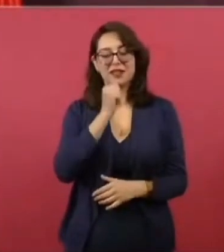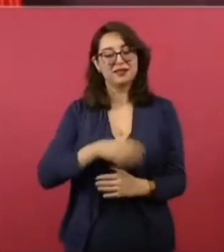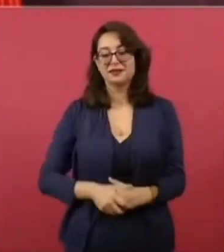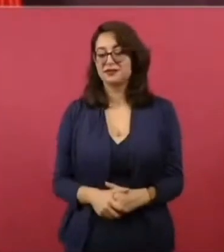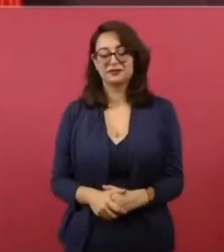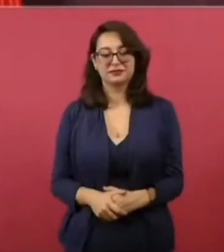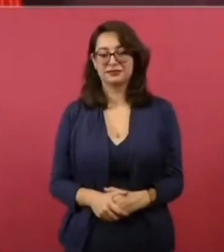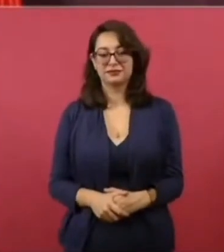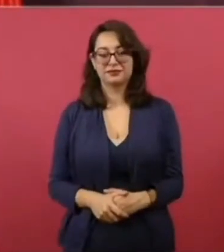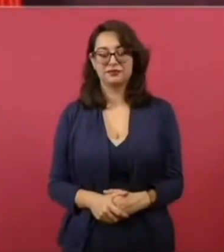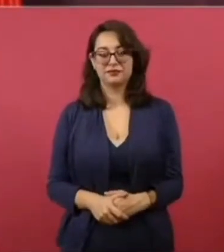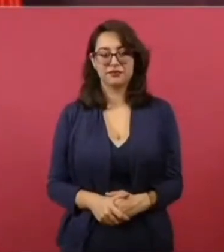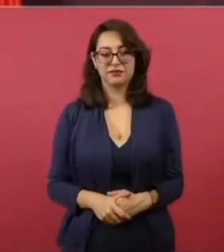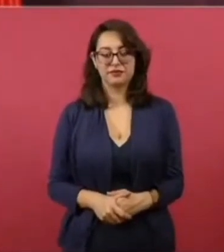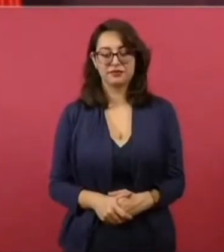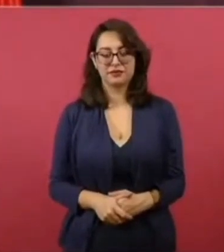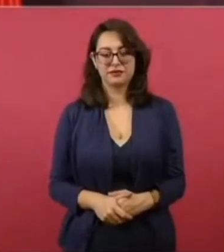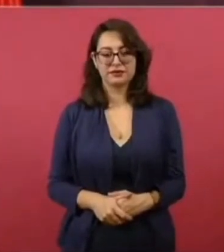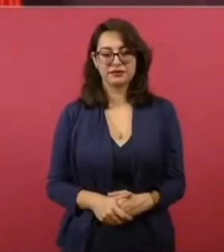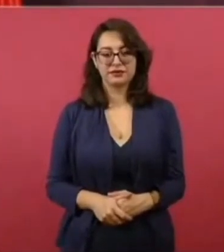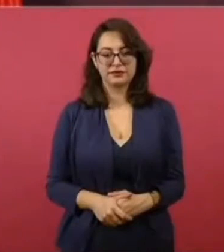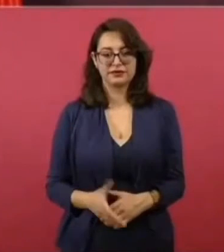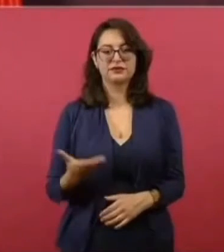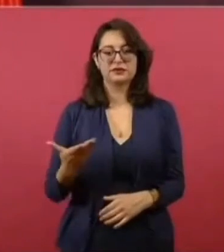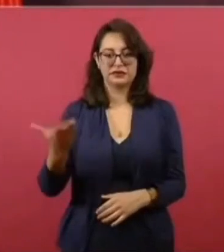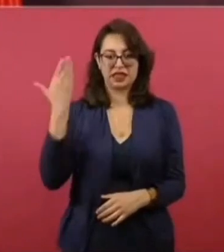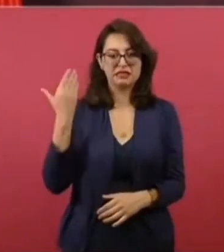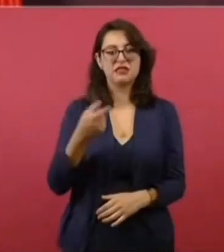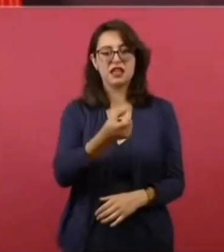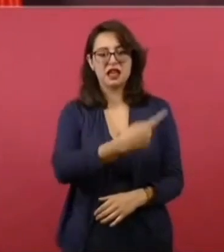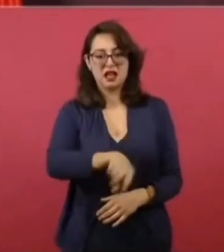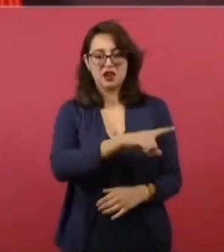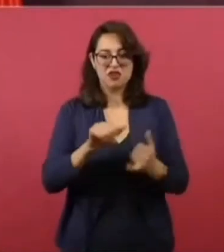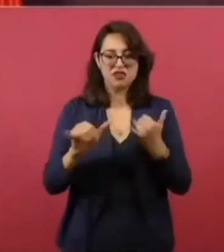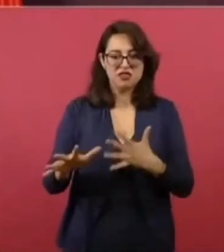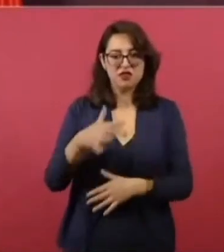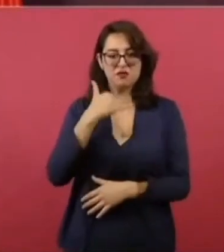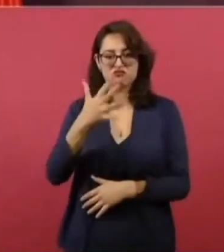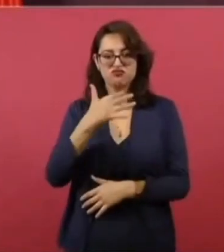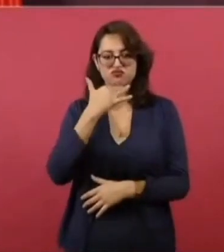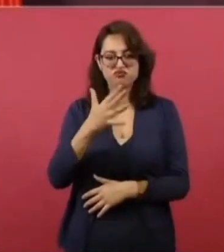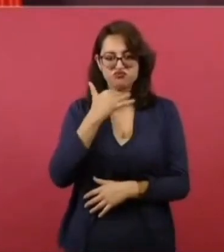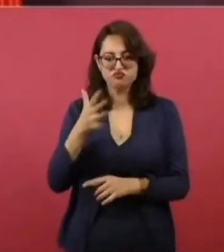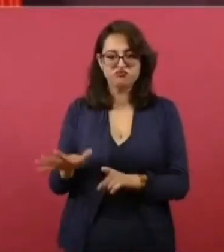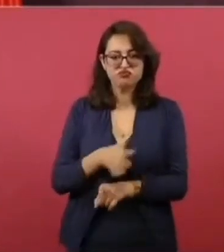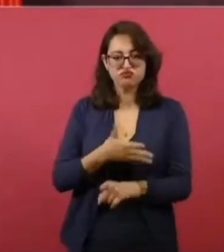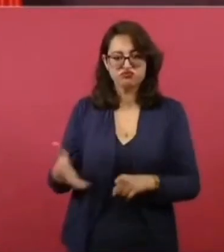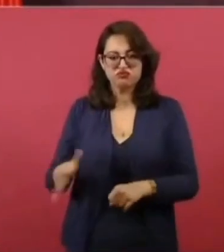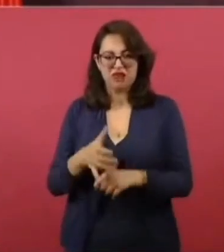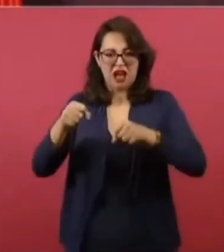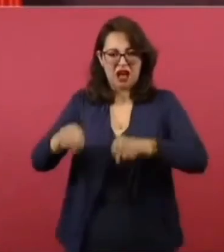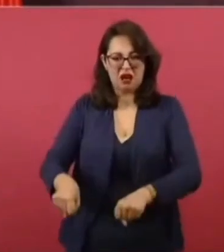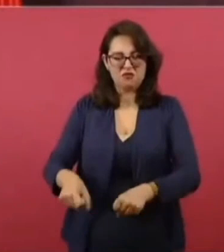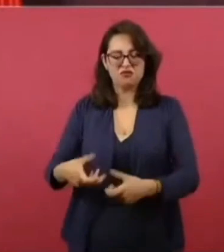Antes podían imponerse con trampas o con el uso de la fuerza y del